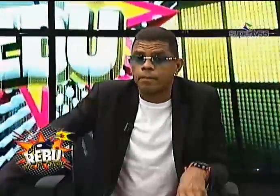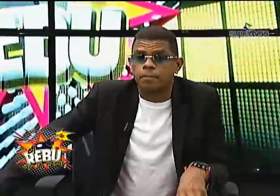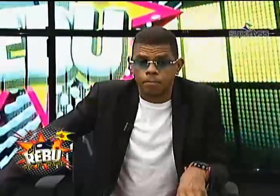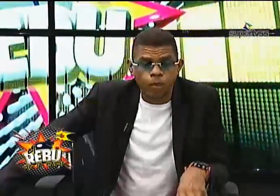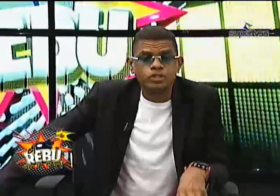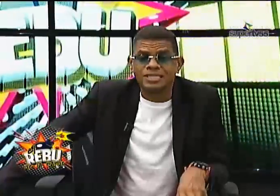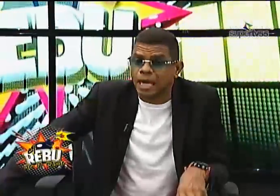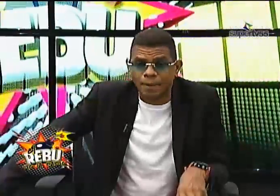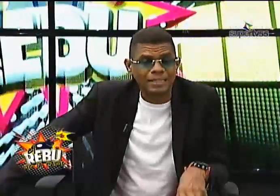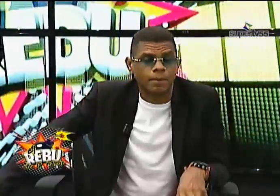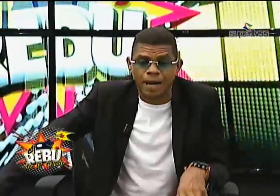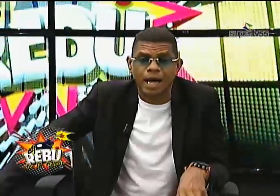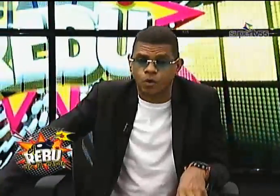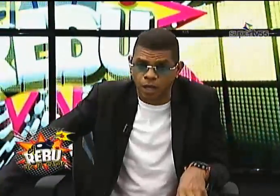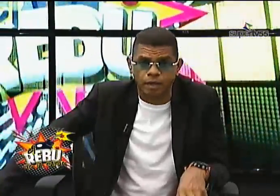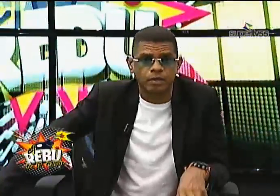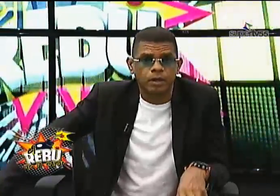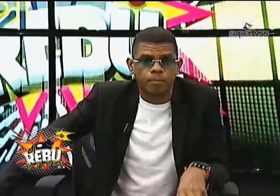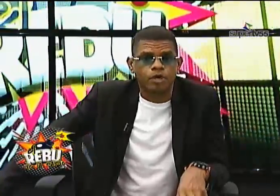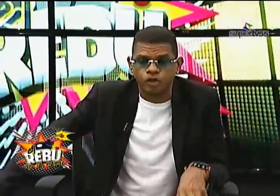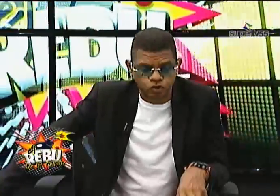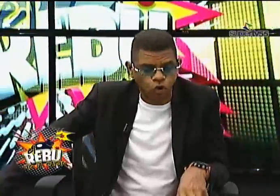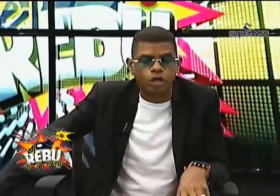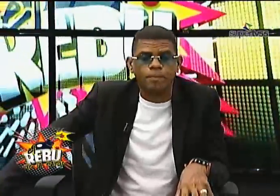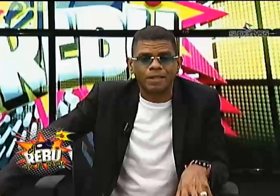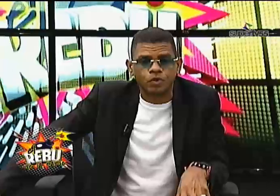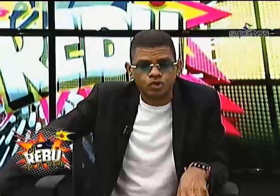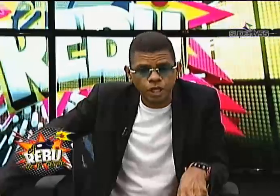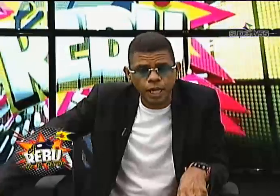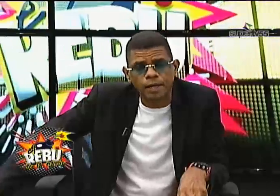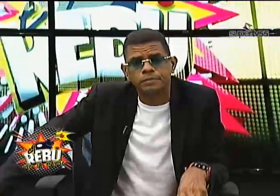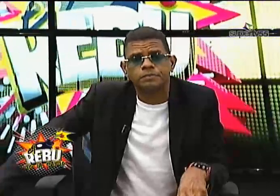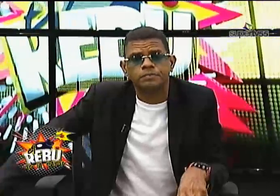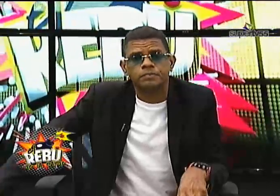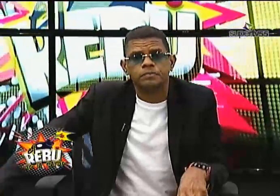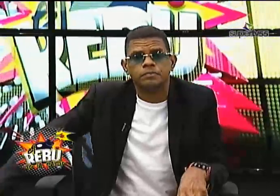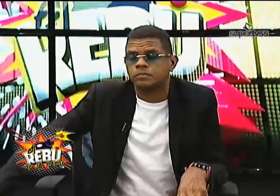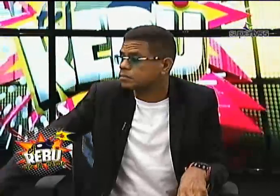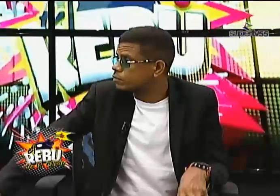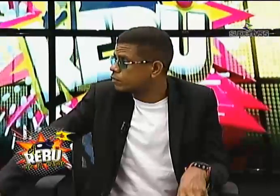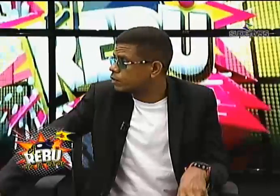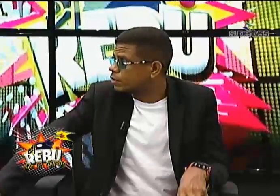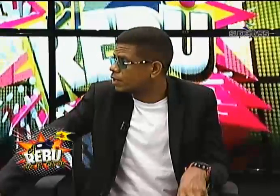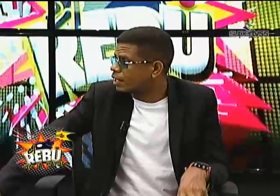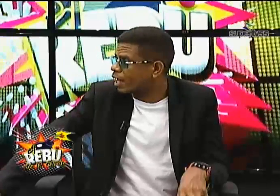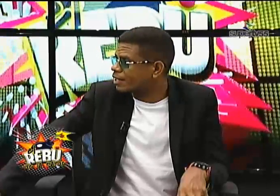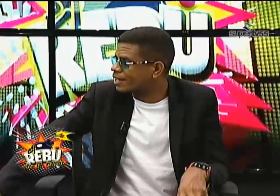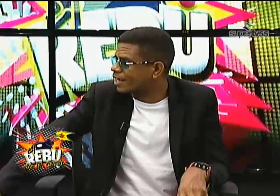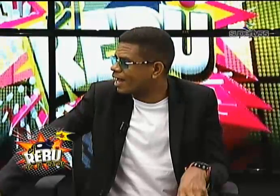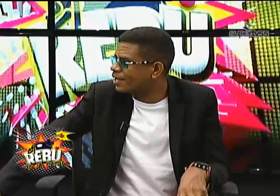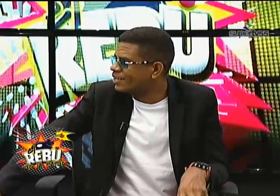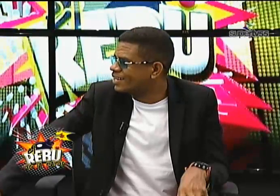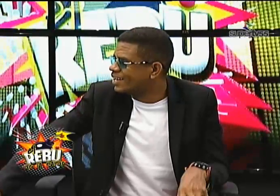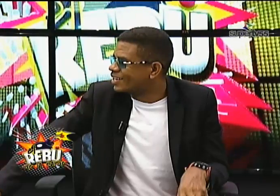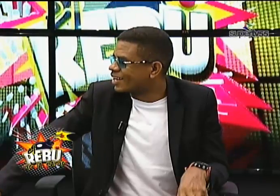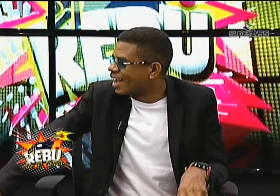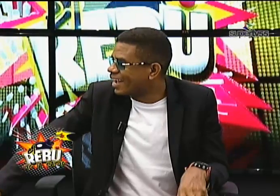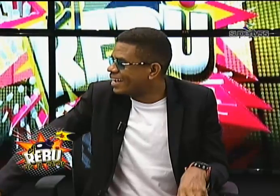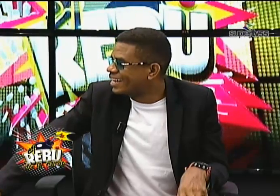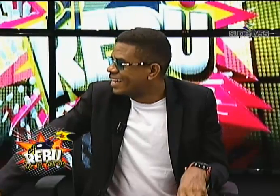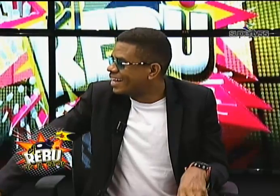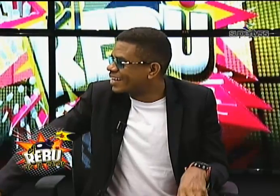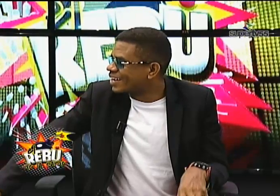haber muchas cabezas van a rodar. Porque ellos son los que patrocinan. ¿De qué Clinton tú me estás hablando? ¿De qué? ¿De qué? Tengo ¿de